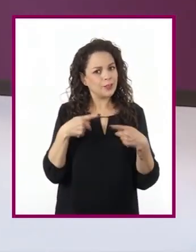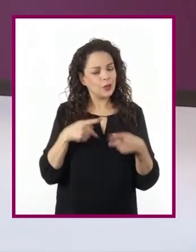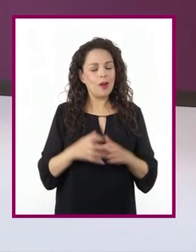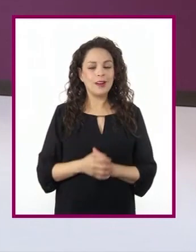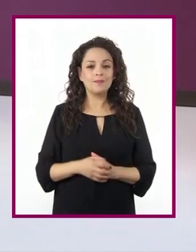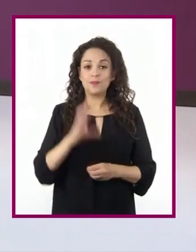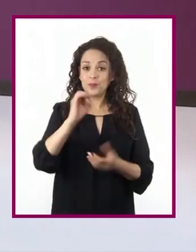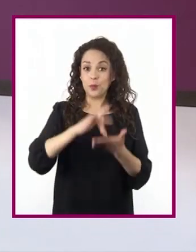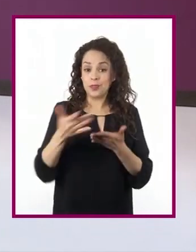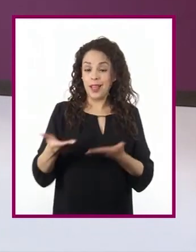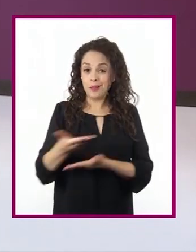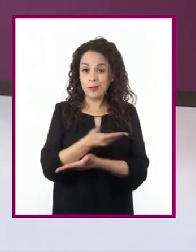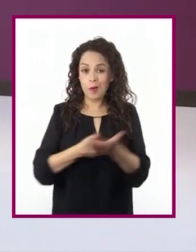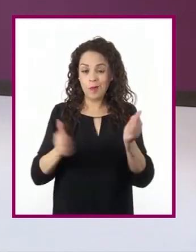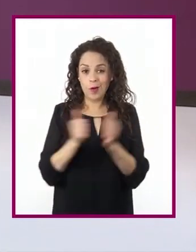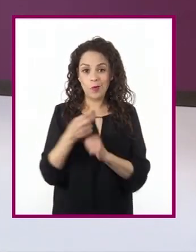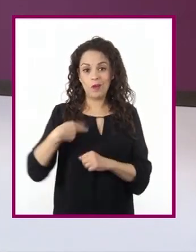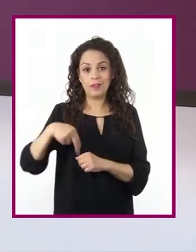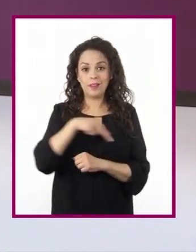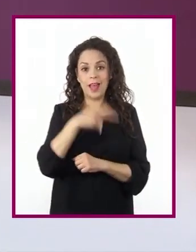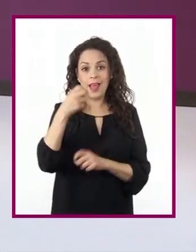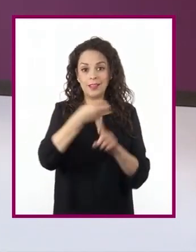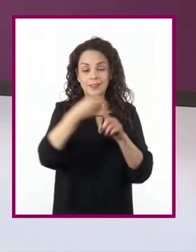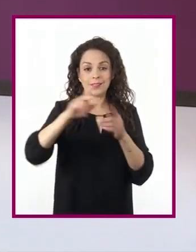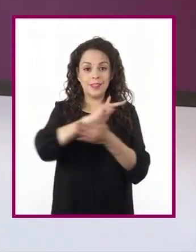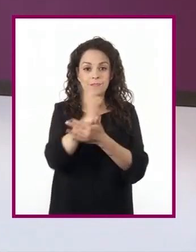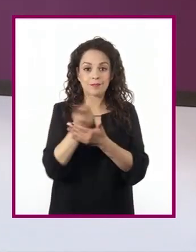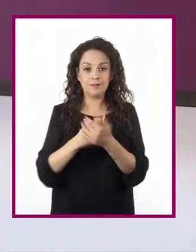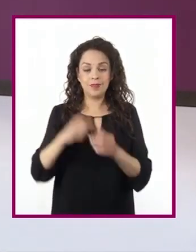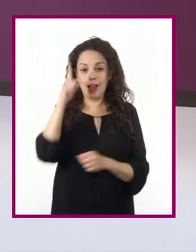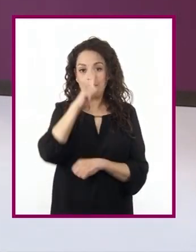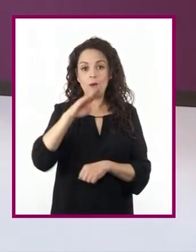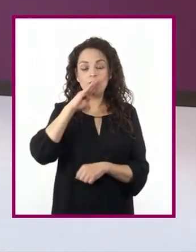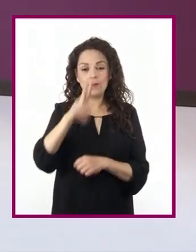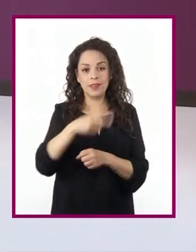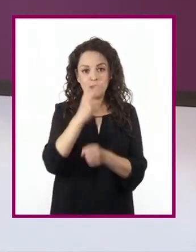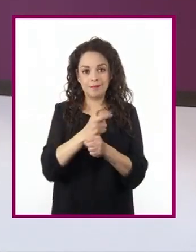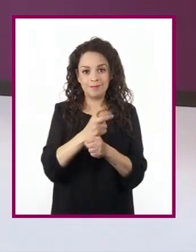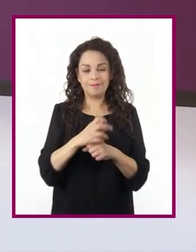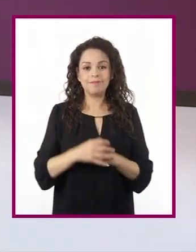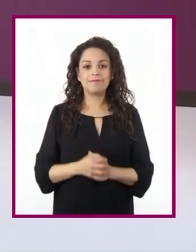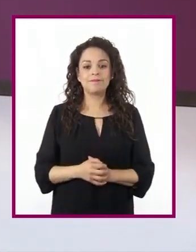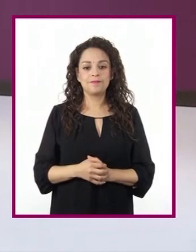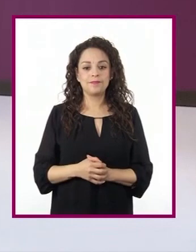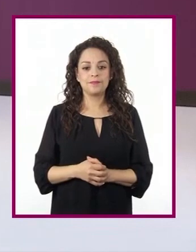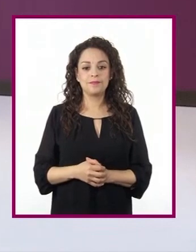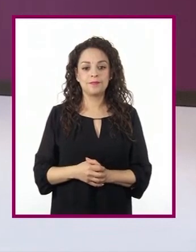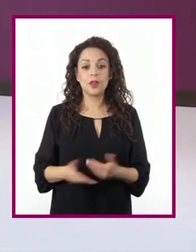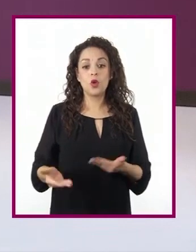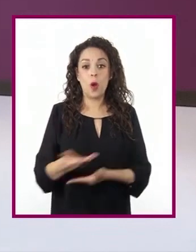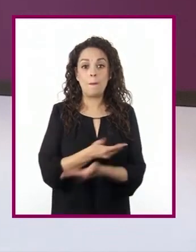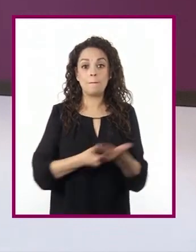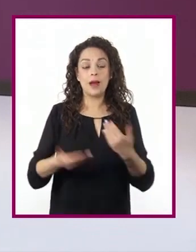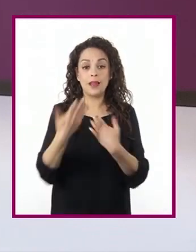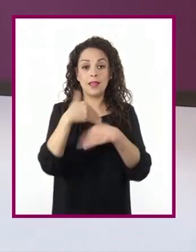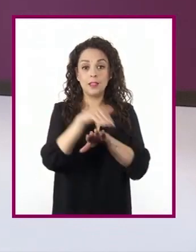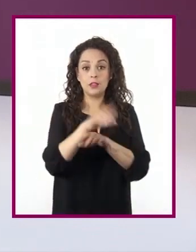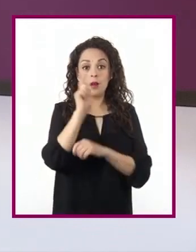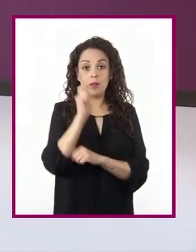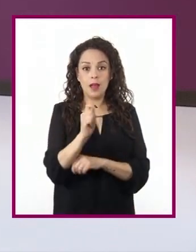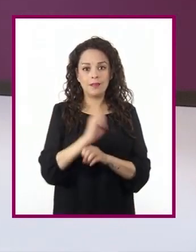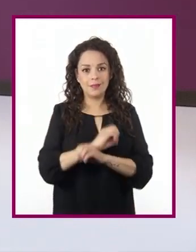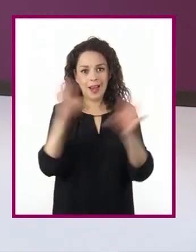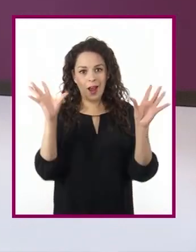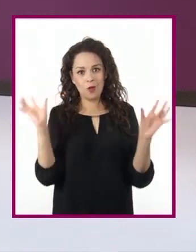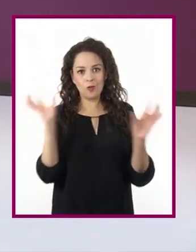por compartir con nosotros esta sesión de Lengua Materna 2, en la que hemos compartido sobre